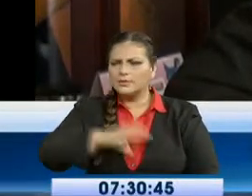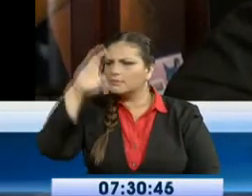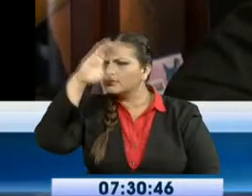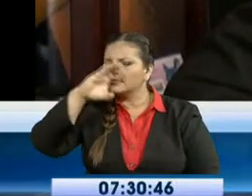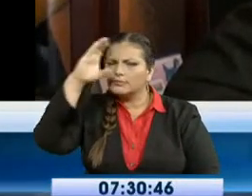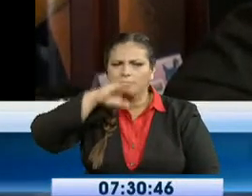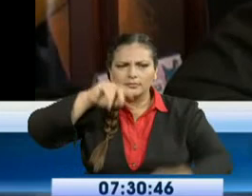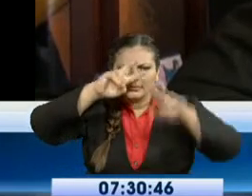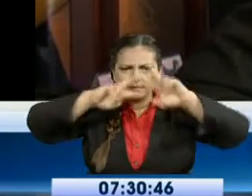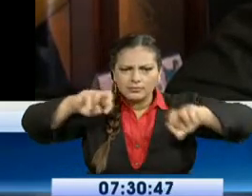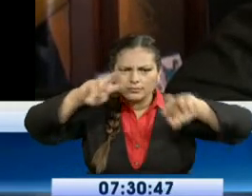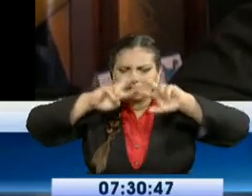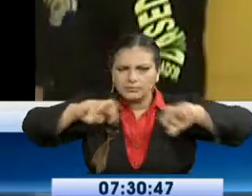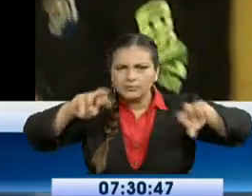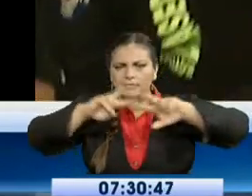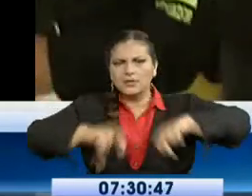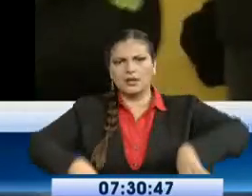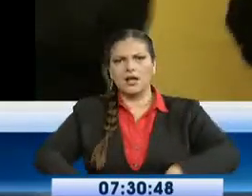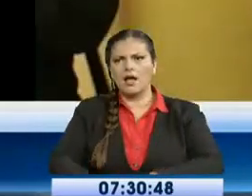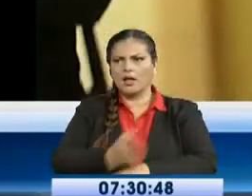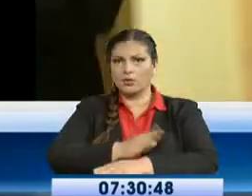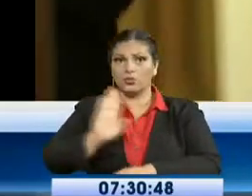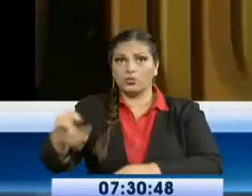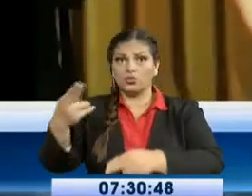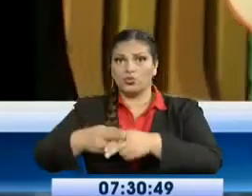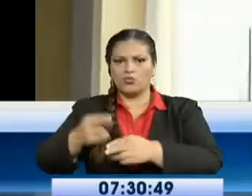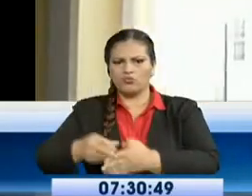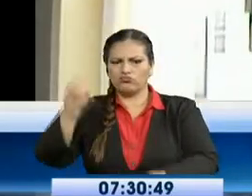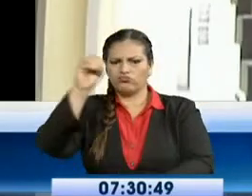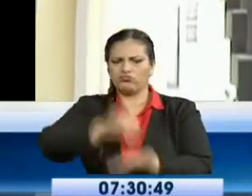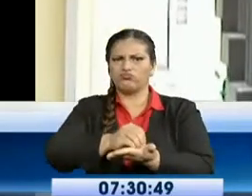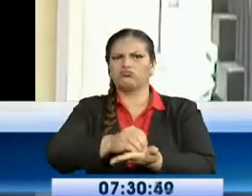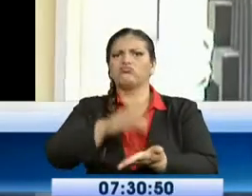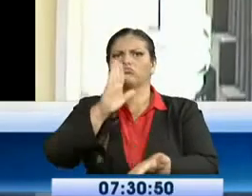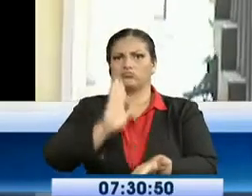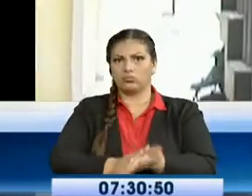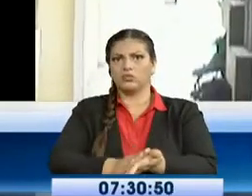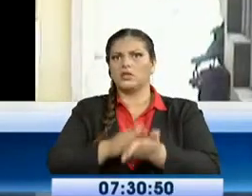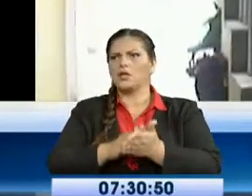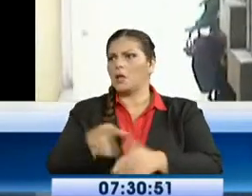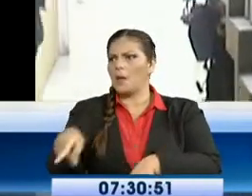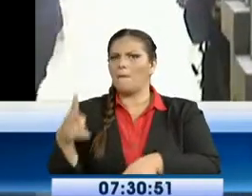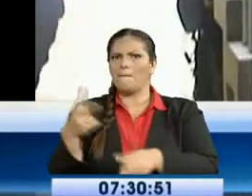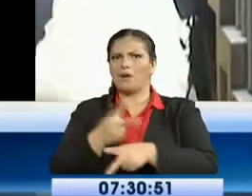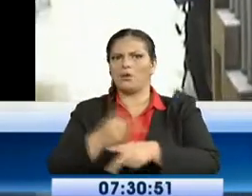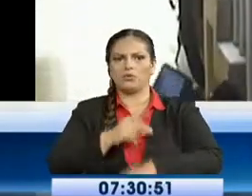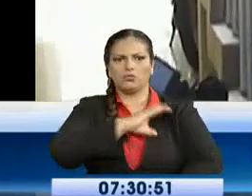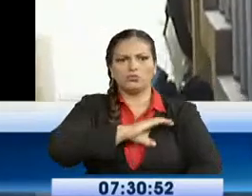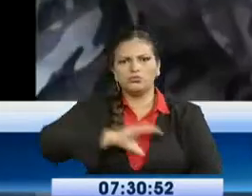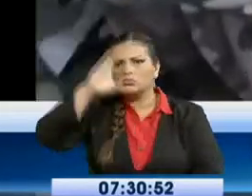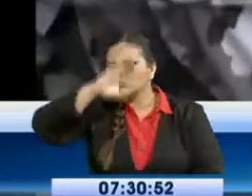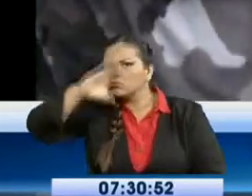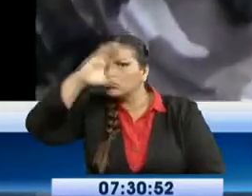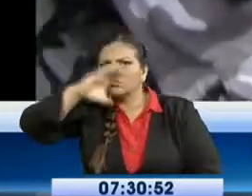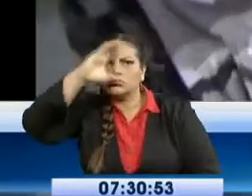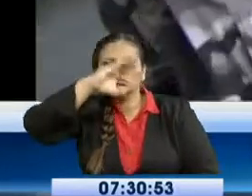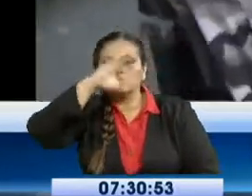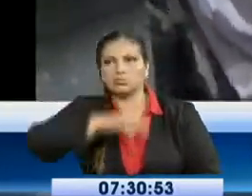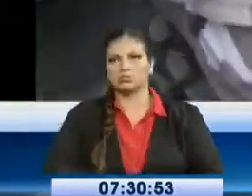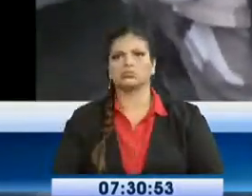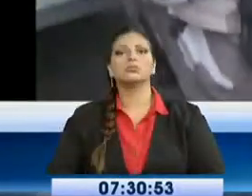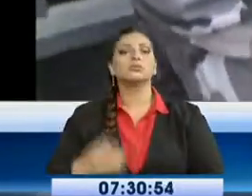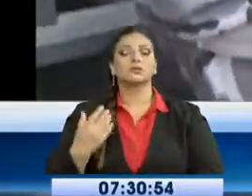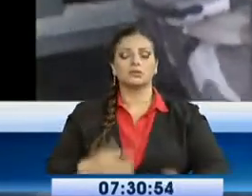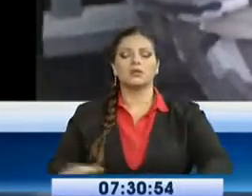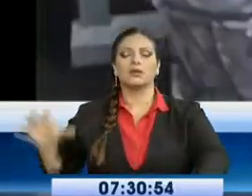de la página de los más buscados. Al momento, el detenido, según la policía, guarda prisión preventiva, acusado de un